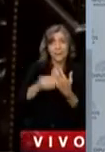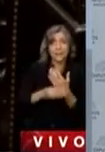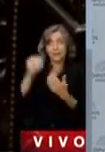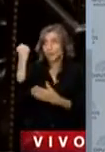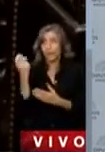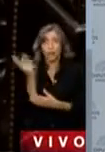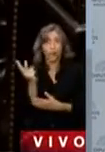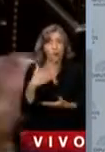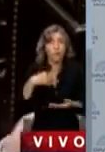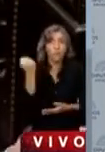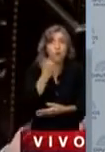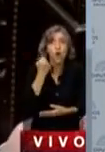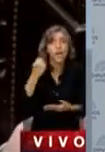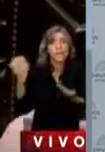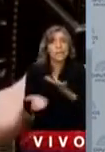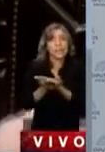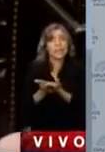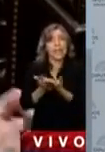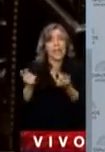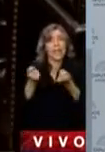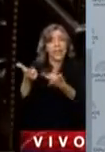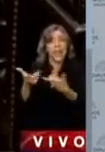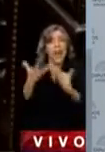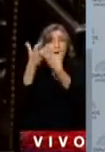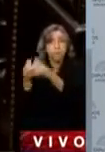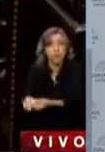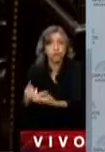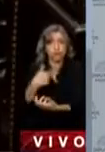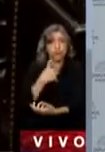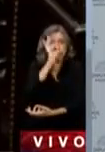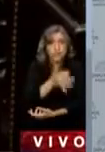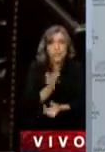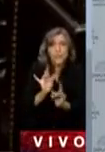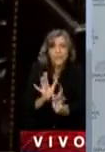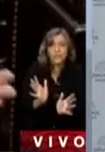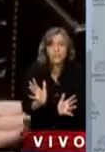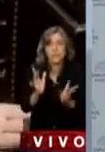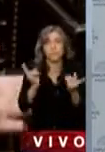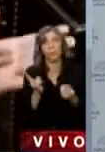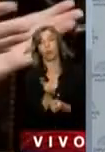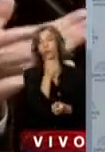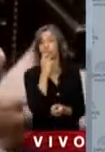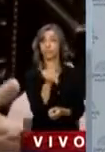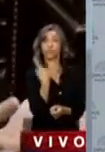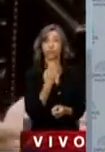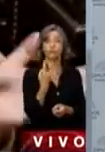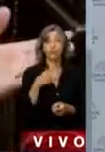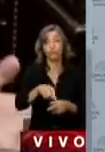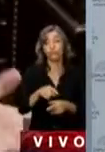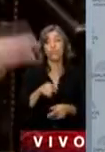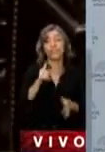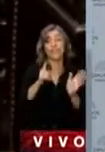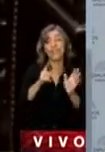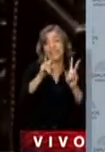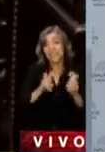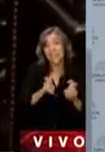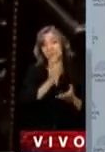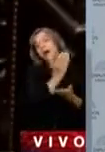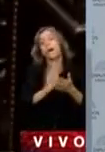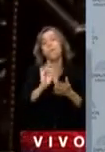evitar las sesiones extraordinarias por eso están hablando algunos diputados y un cruce muy importante por las polémicas declaraciones del diputado